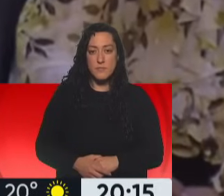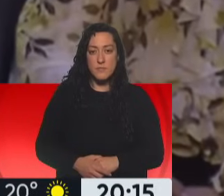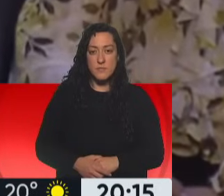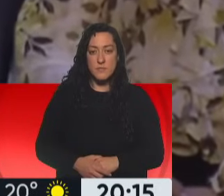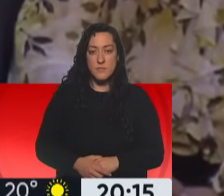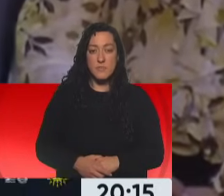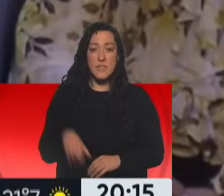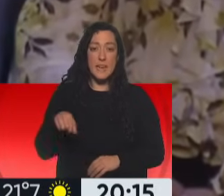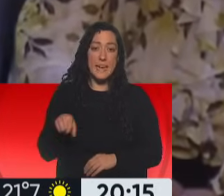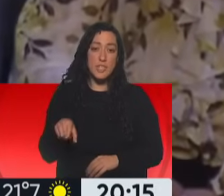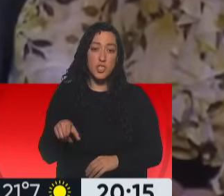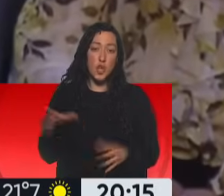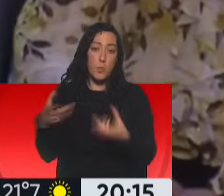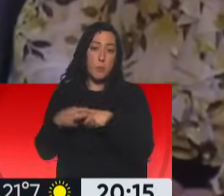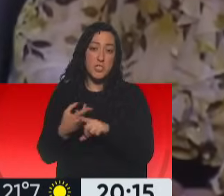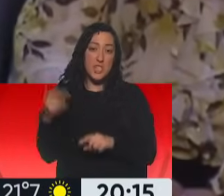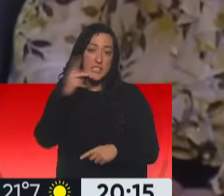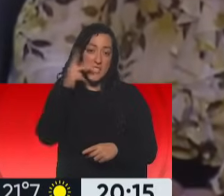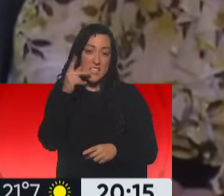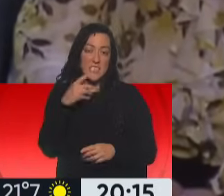estos roñosos de los kirchneristas.